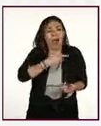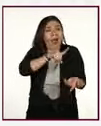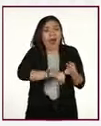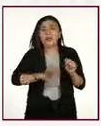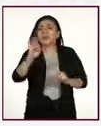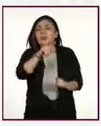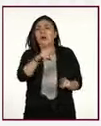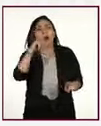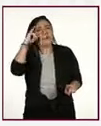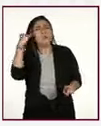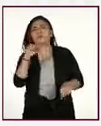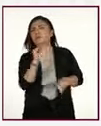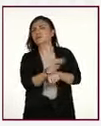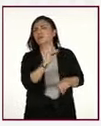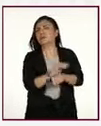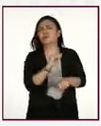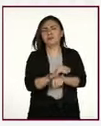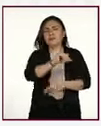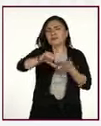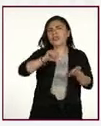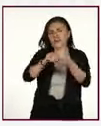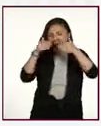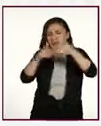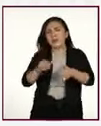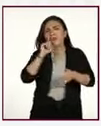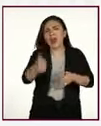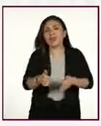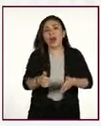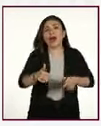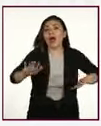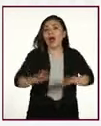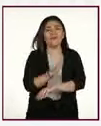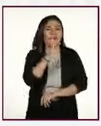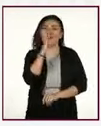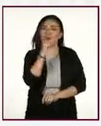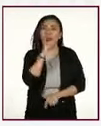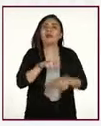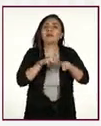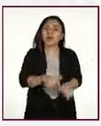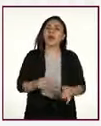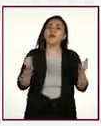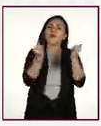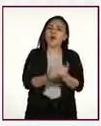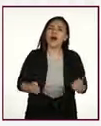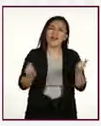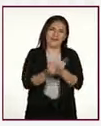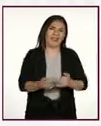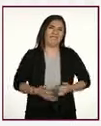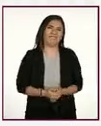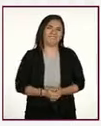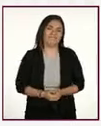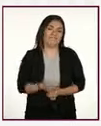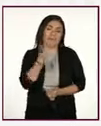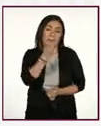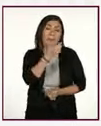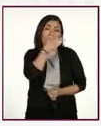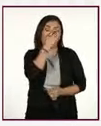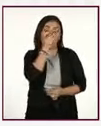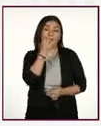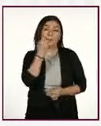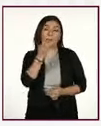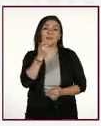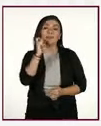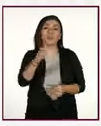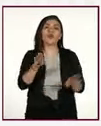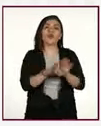si no las ponemos en el centro de la conversación, no vamos a poder cambiarlas, ¿no? Entonces, estos son, como les decía,